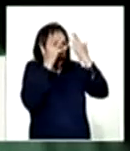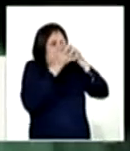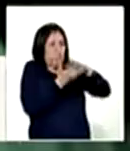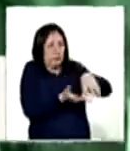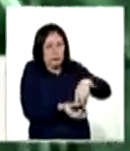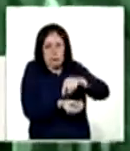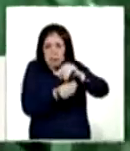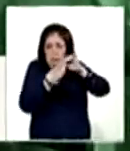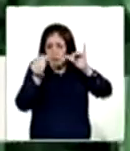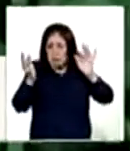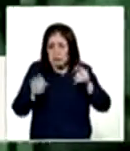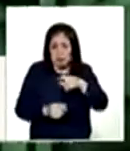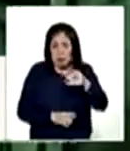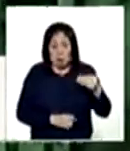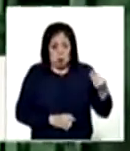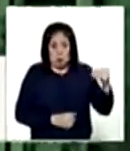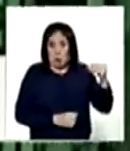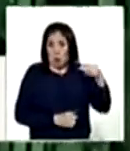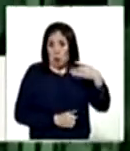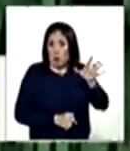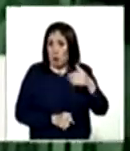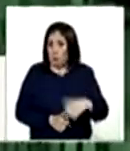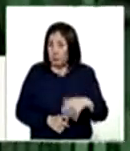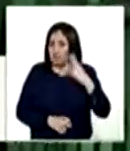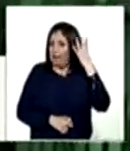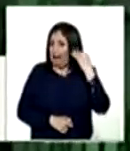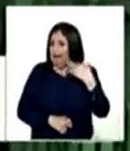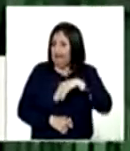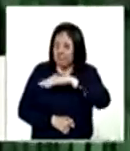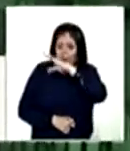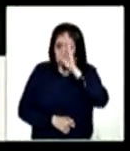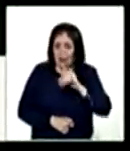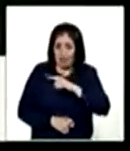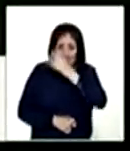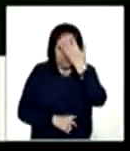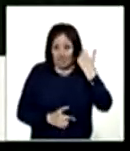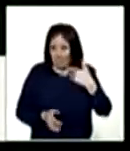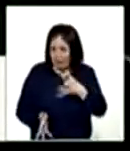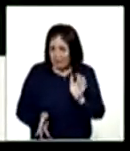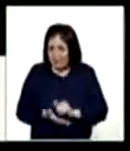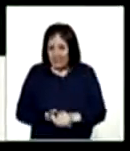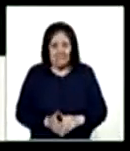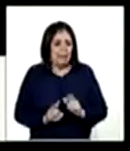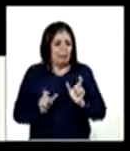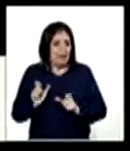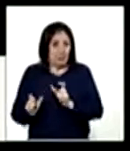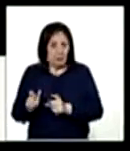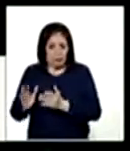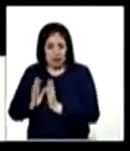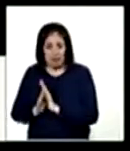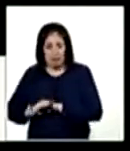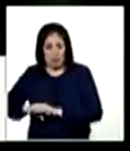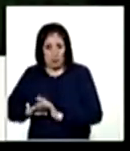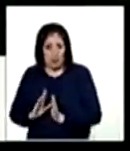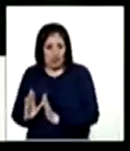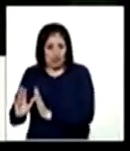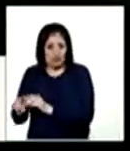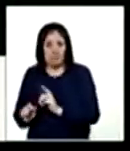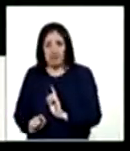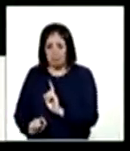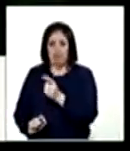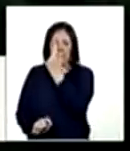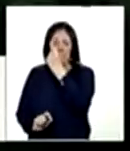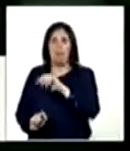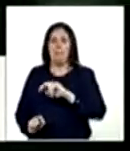polvadera. Los jóvenes vivieron una experiencia que jamás olvidarán y los organizadores prometieron que para el próximo